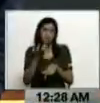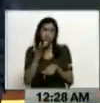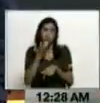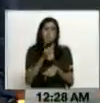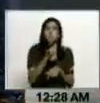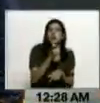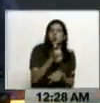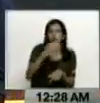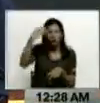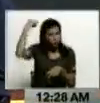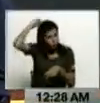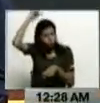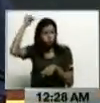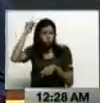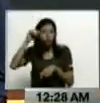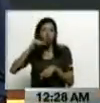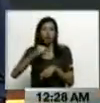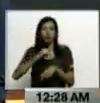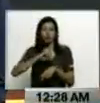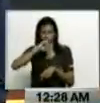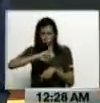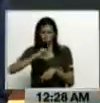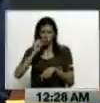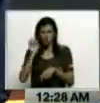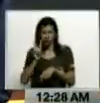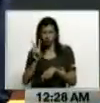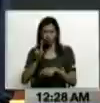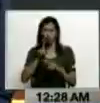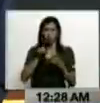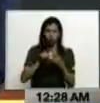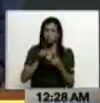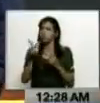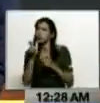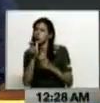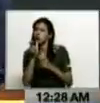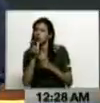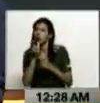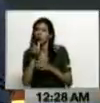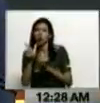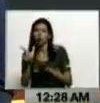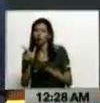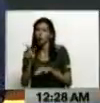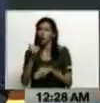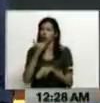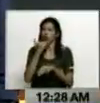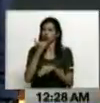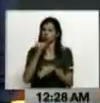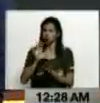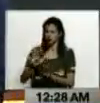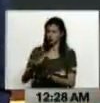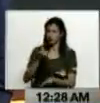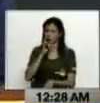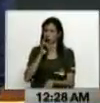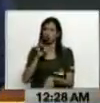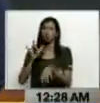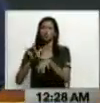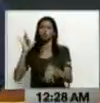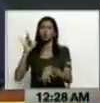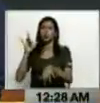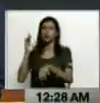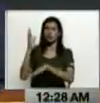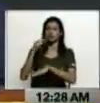Venezuela le preguntar osaer y a su combo en estos d dijo maduro No te metas con la iglesia que yo no me meto con